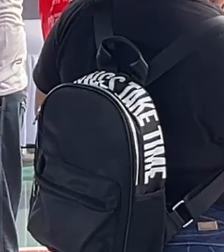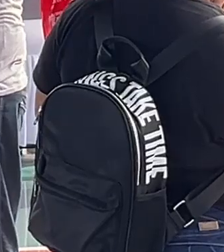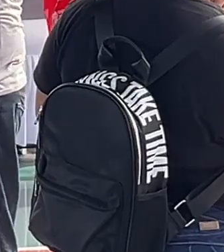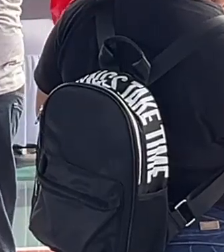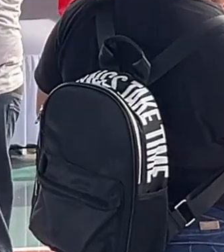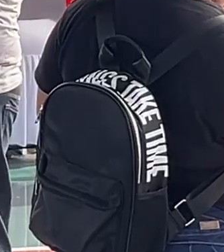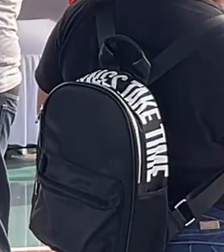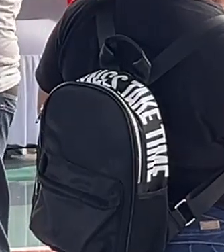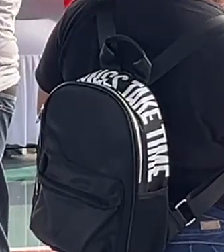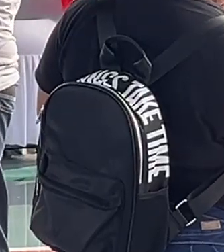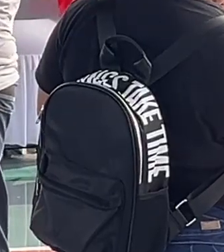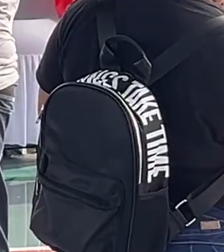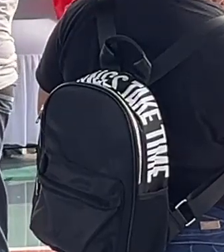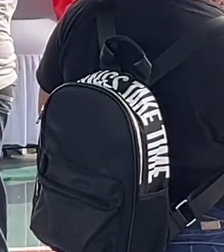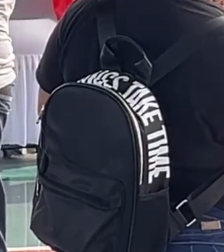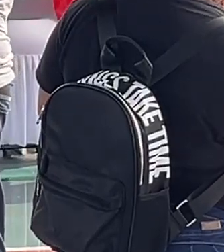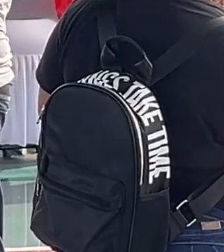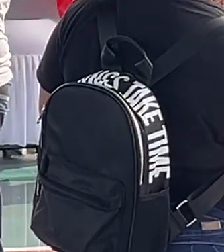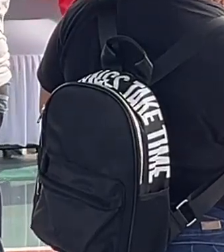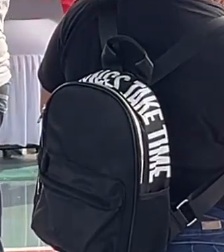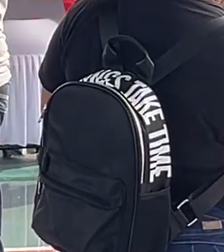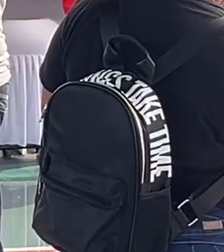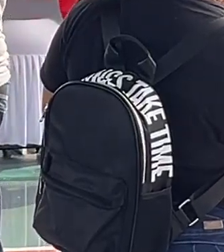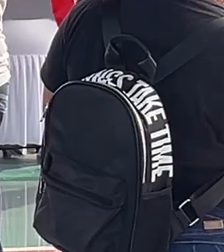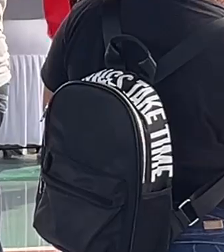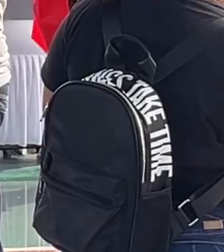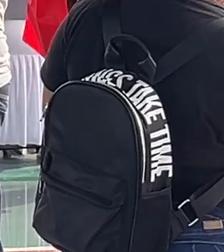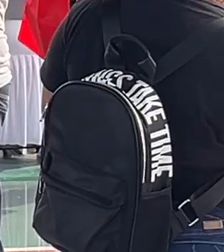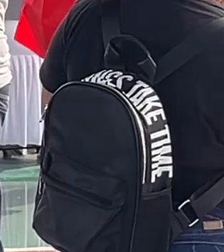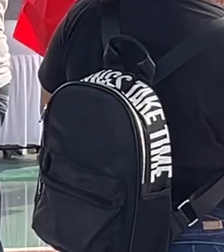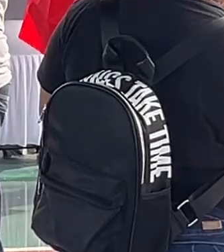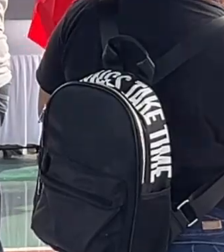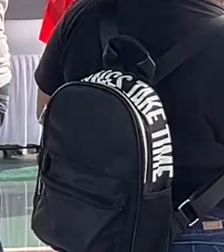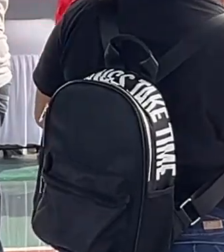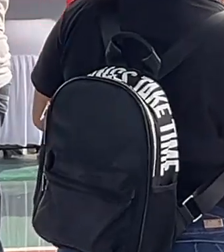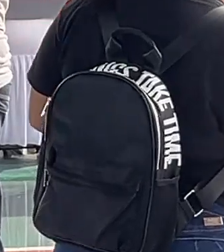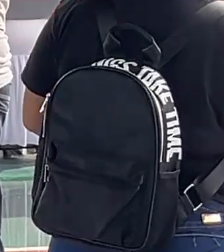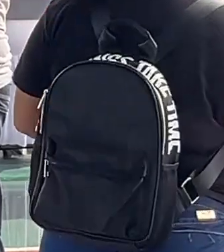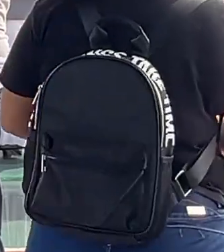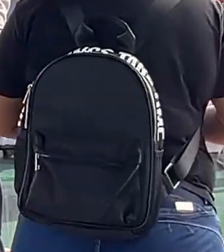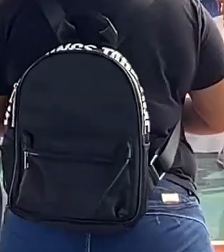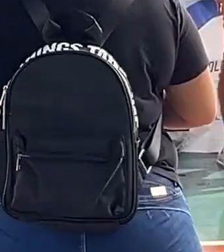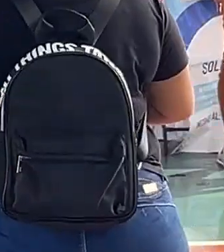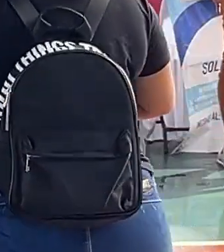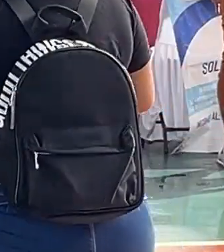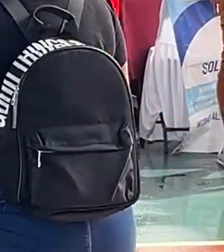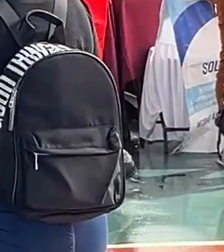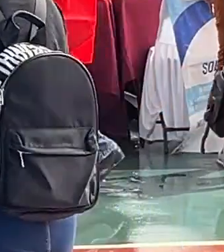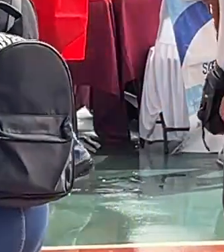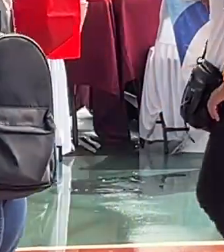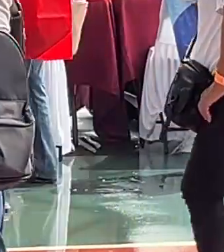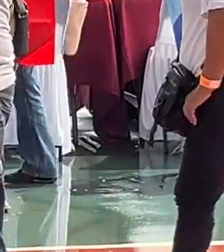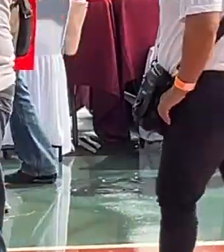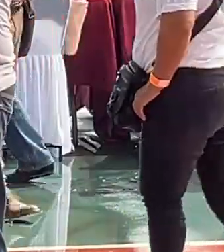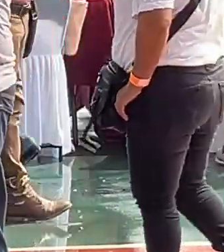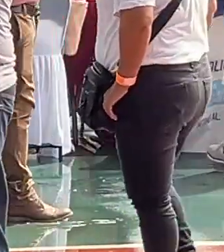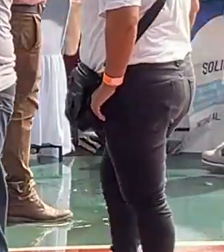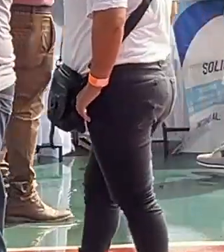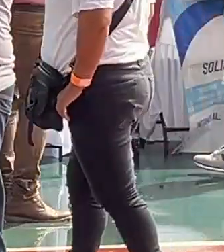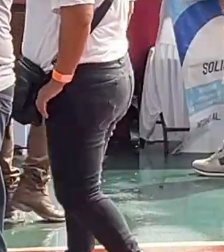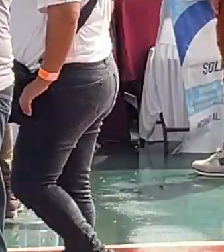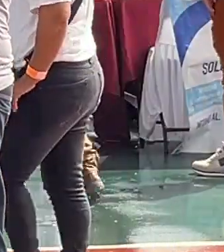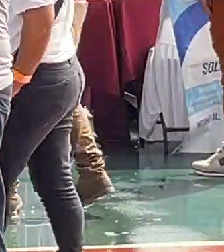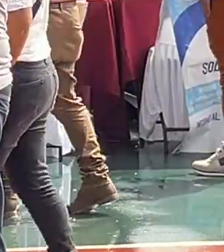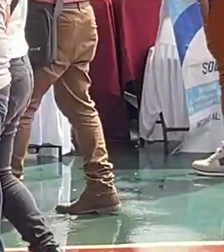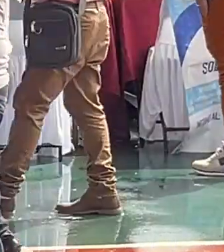apertura del registro inicie en diciembre para que este sector de la población reciba el apoyo económico de 7572